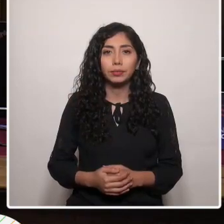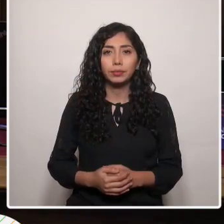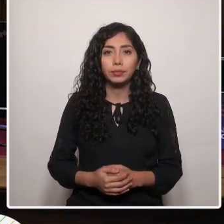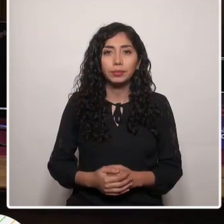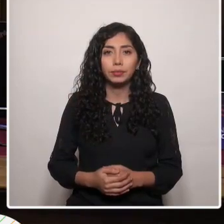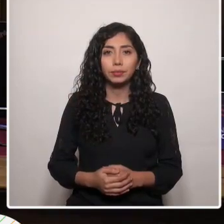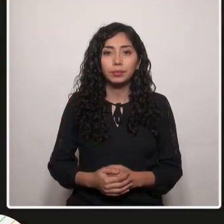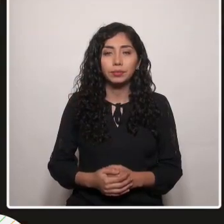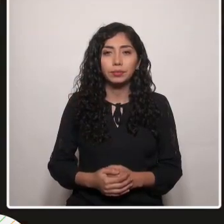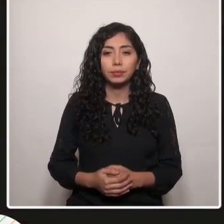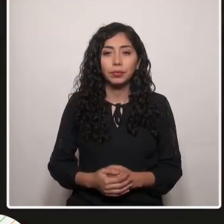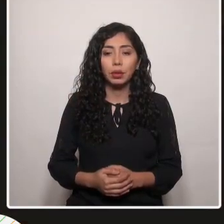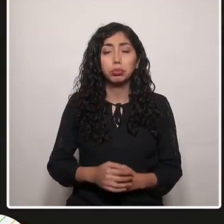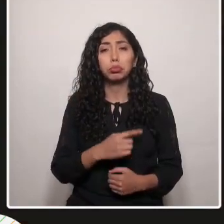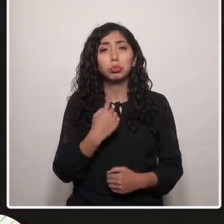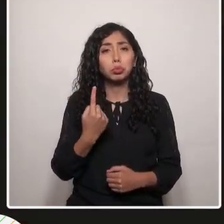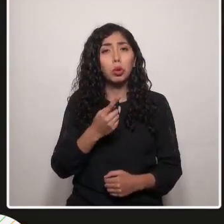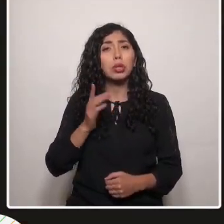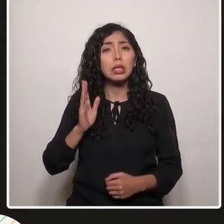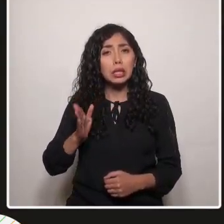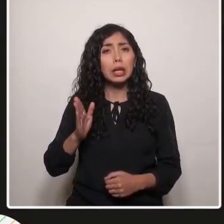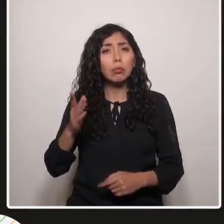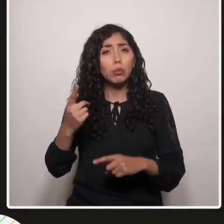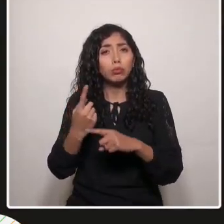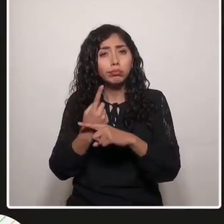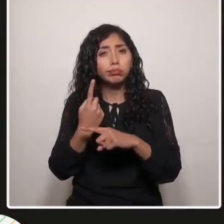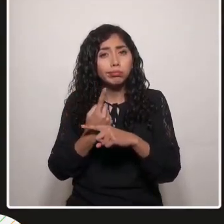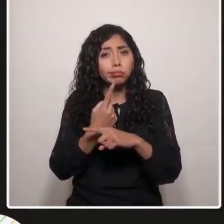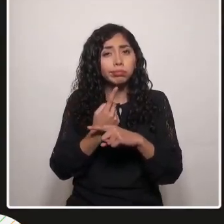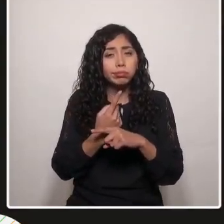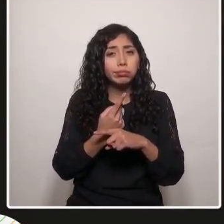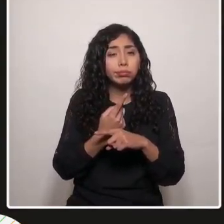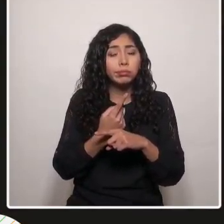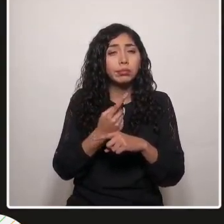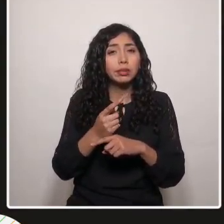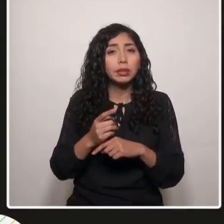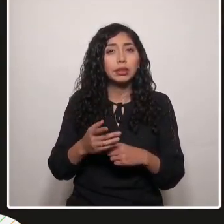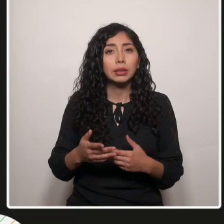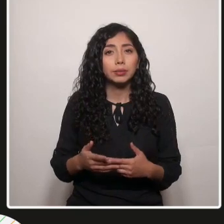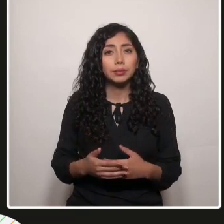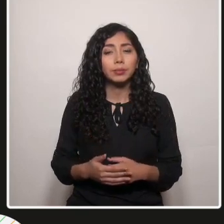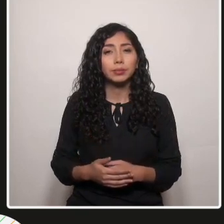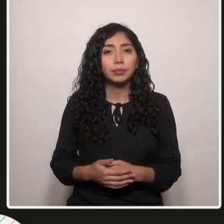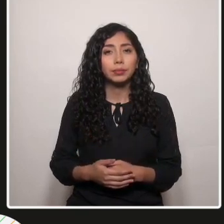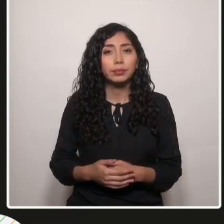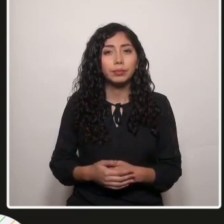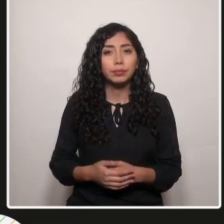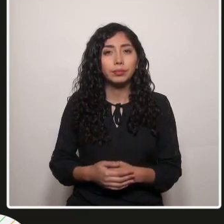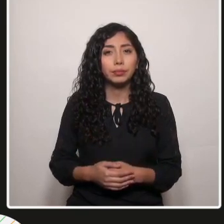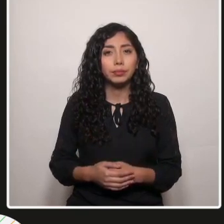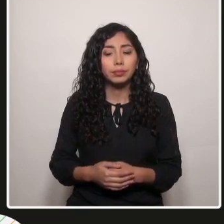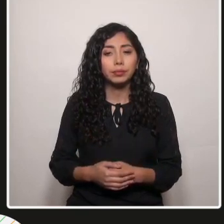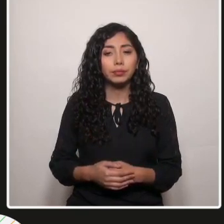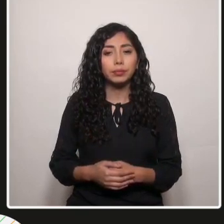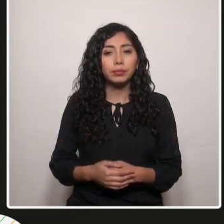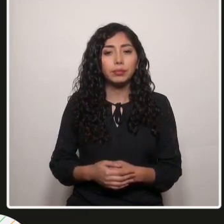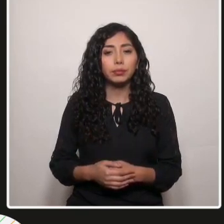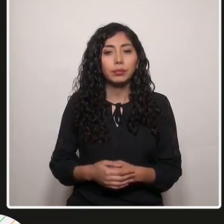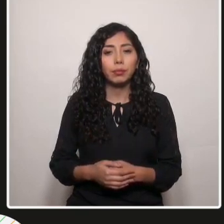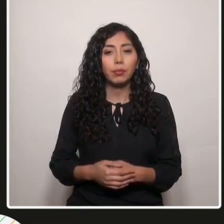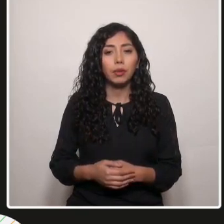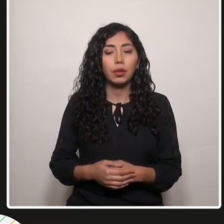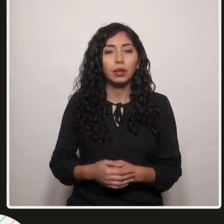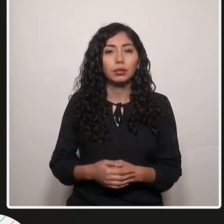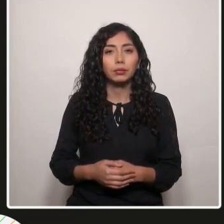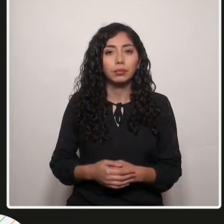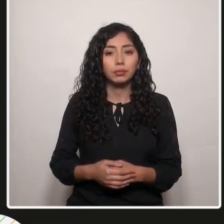si seguimos analizando y seguimos hablando en términos de abogados, yo soy abogada, que es importante también entender